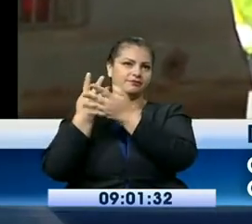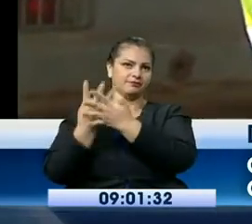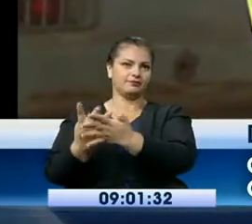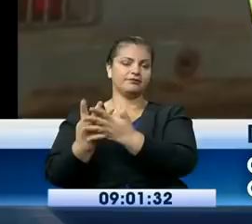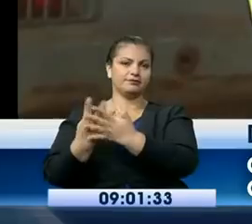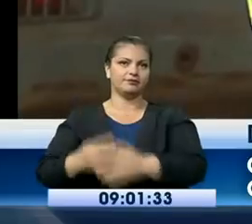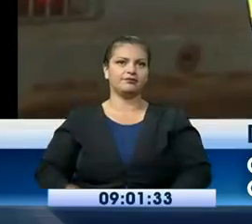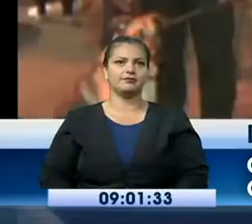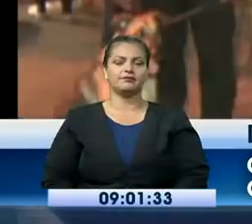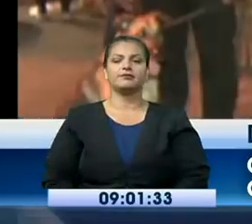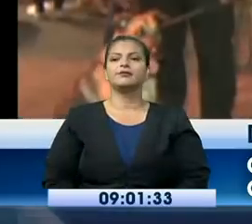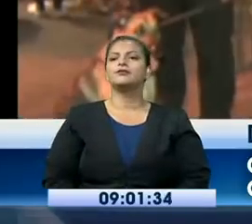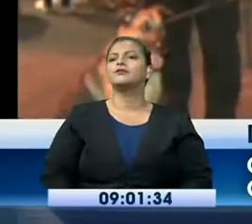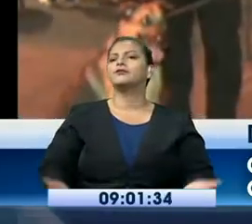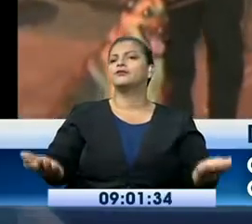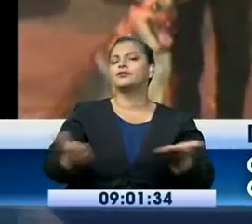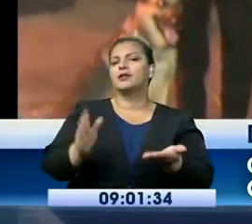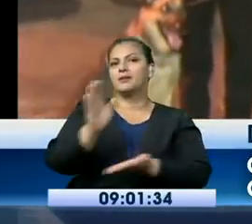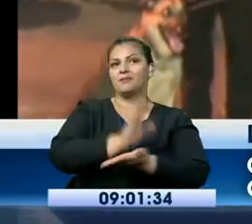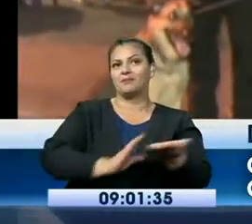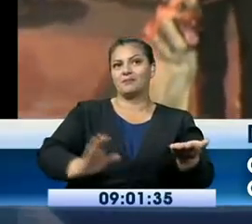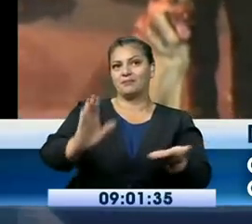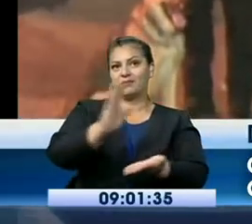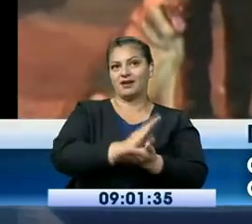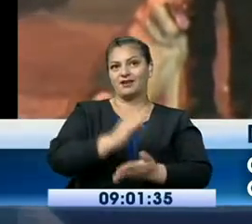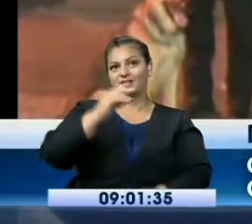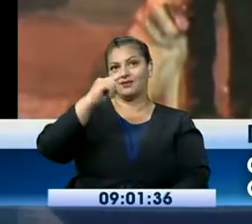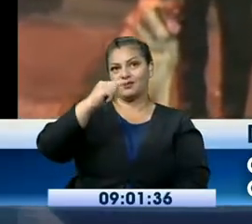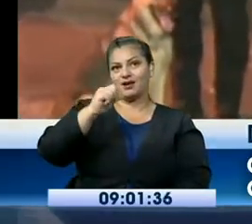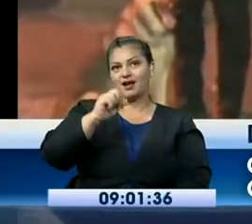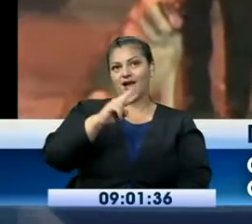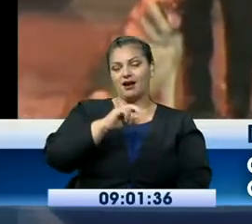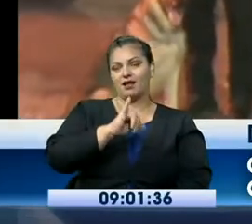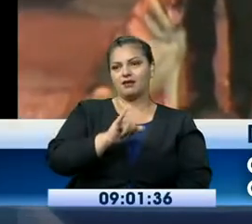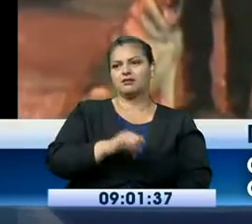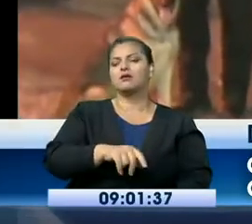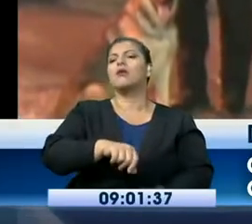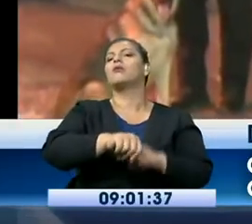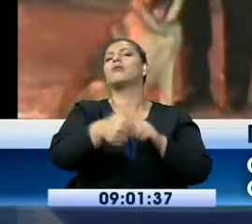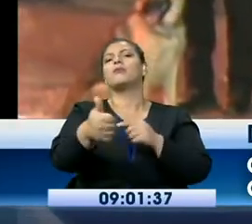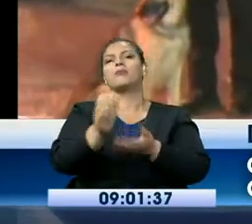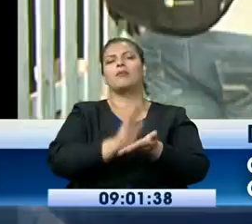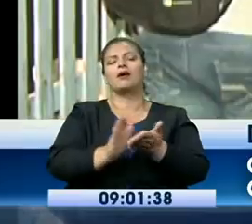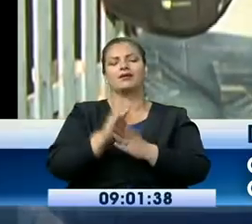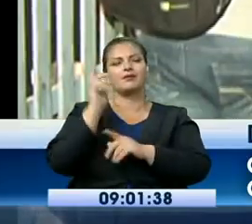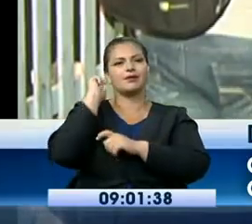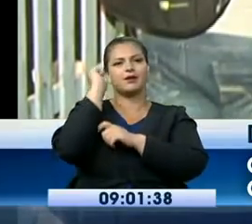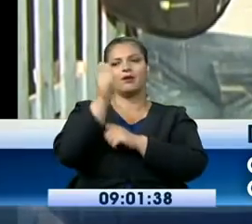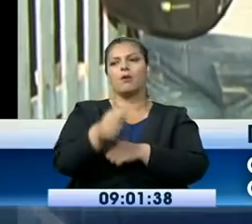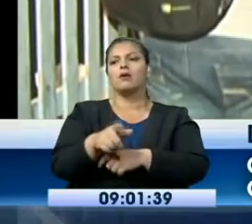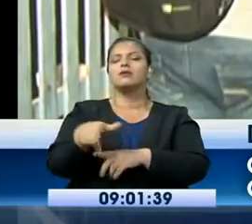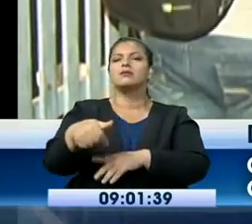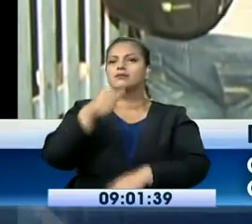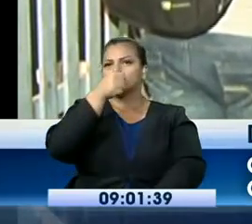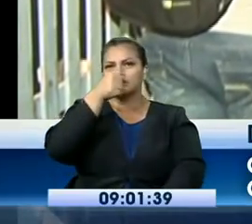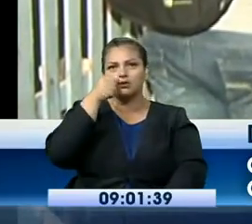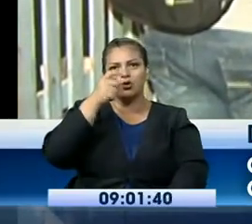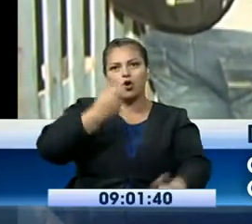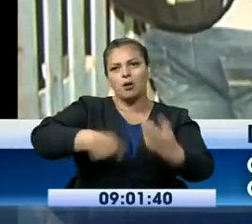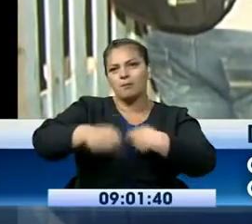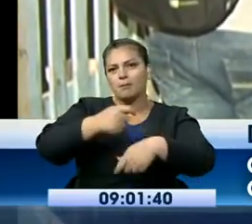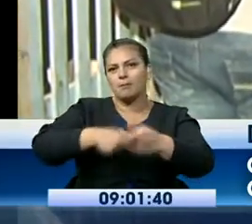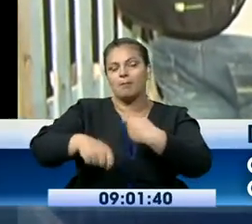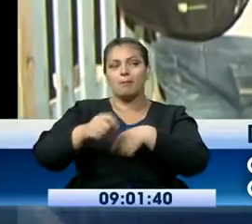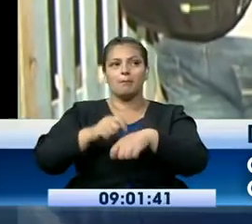se hizo efectiva tres boletas de detención se hizo efectivo las cuatro órdenes de allanamiento